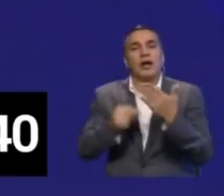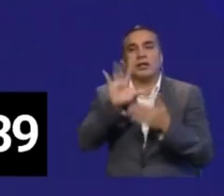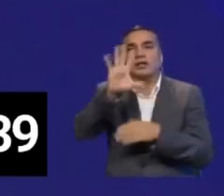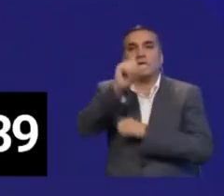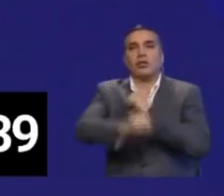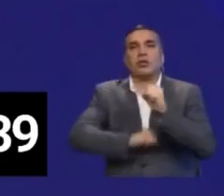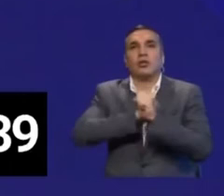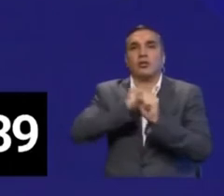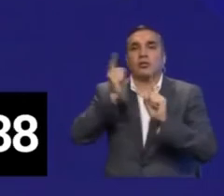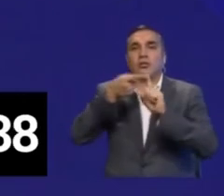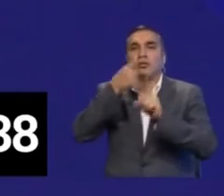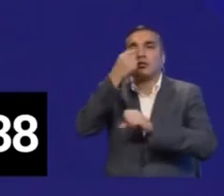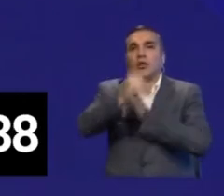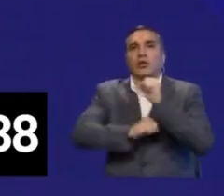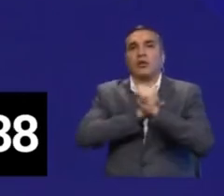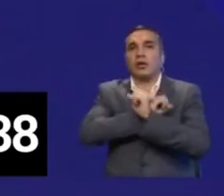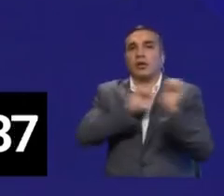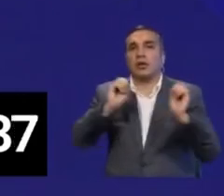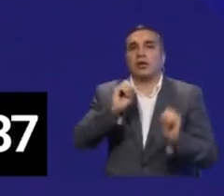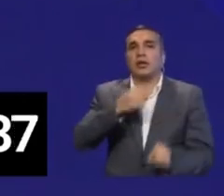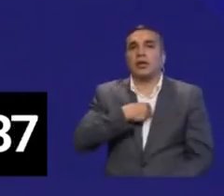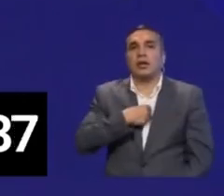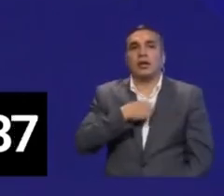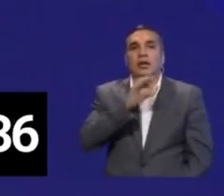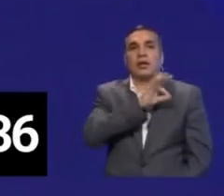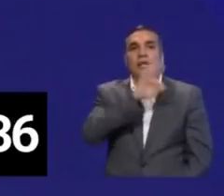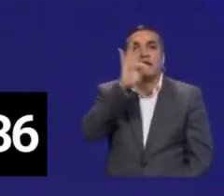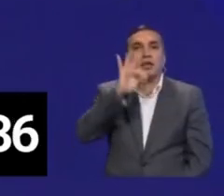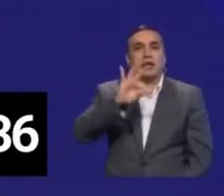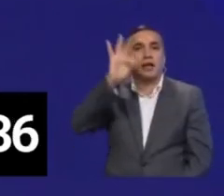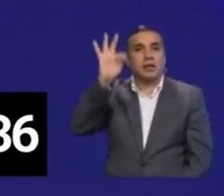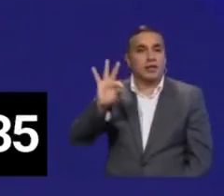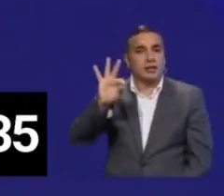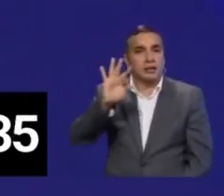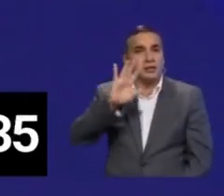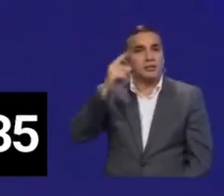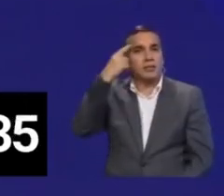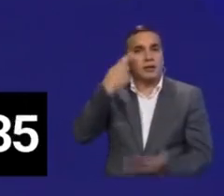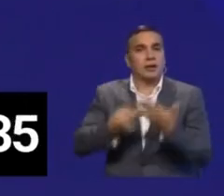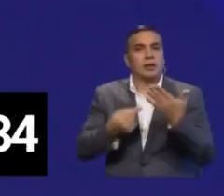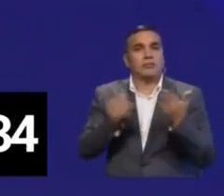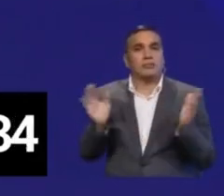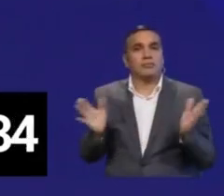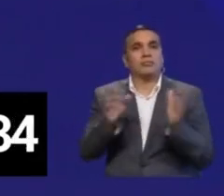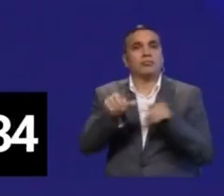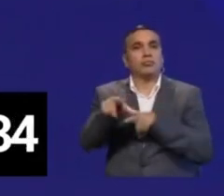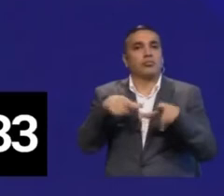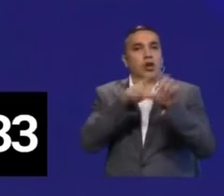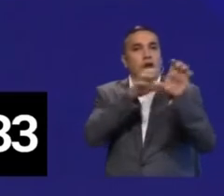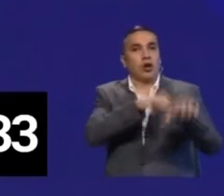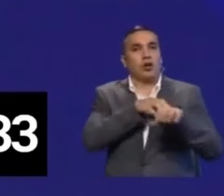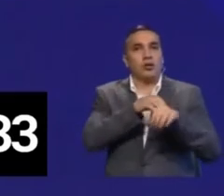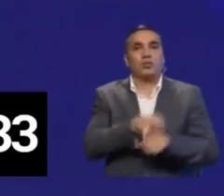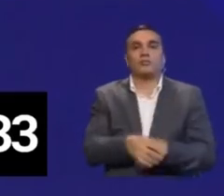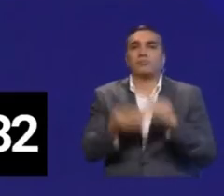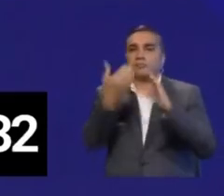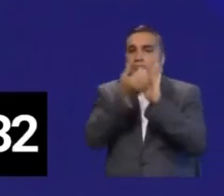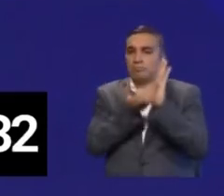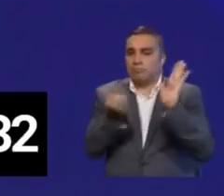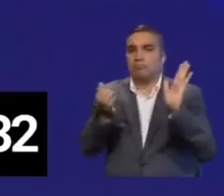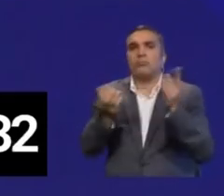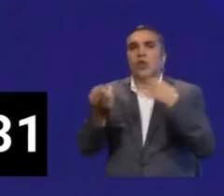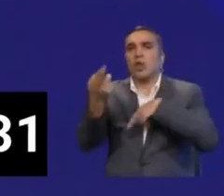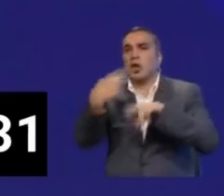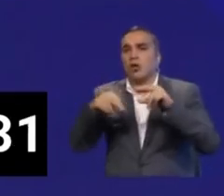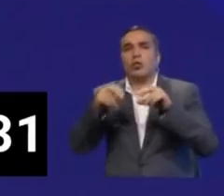5 años, el primer año sin intereses. 500,000 unidades productivas destinadas al sector agropecuario, artesanal,